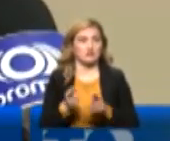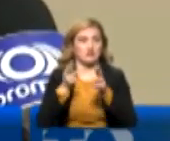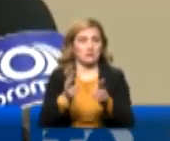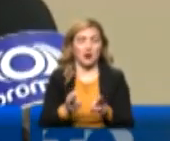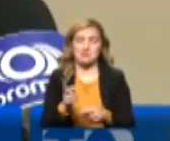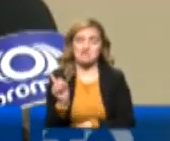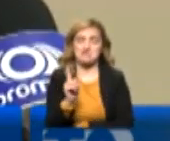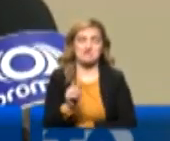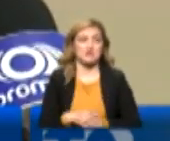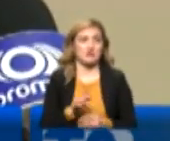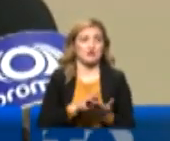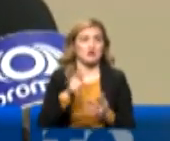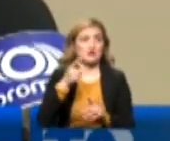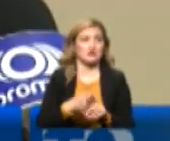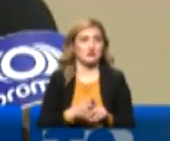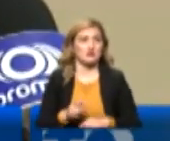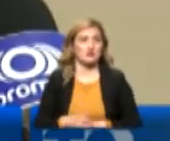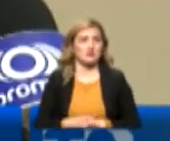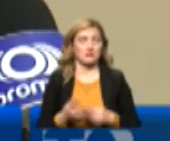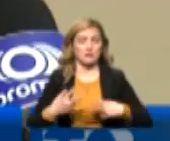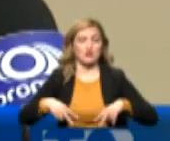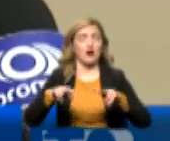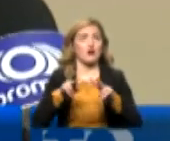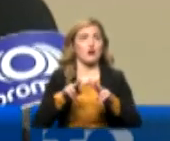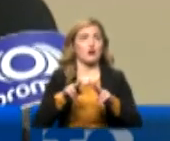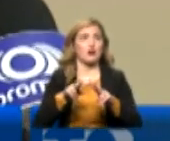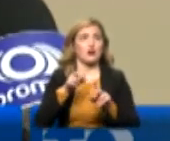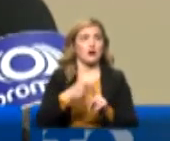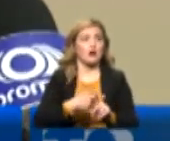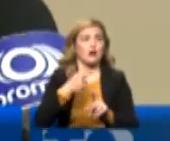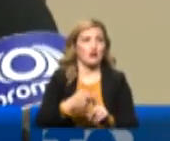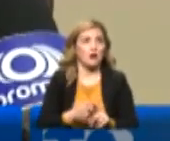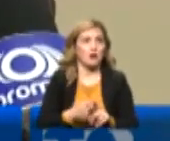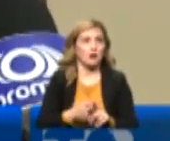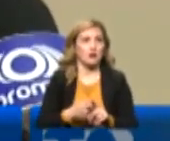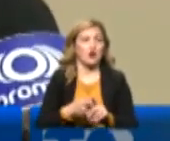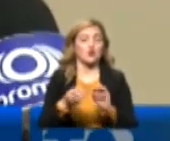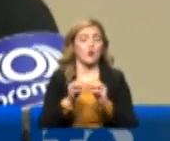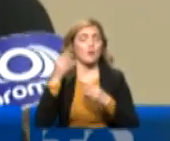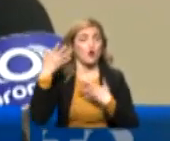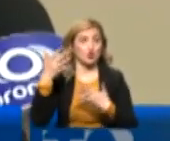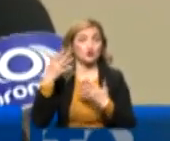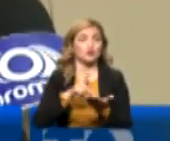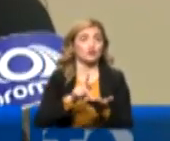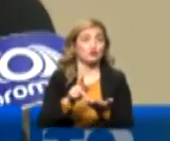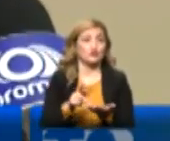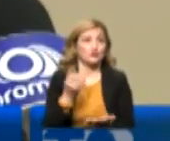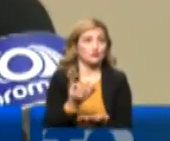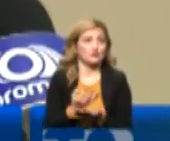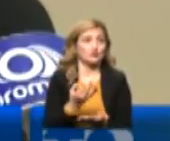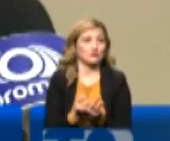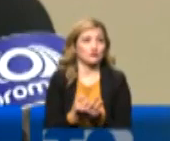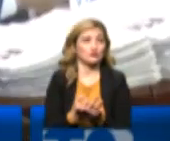pues. Son alquiladas. Eso tiene un costo fijo mensual que la militancia solventa. Pero por